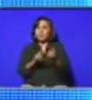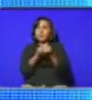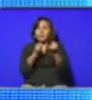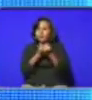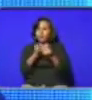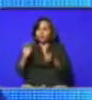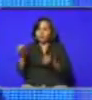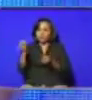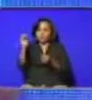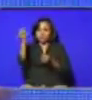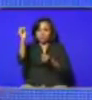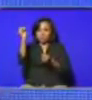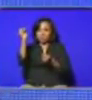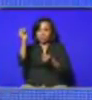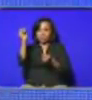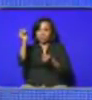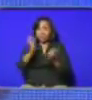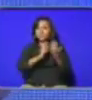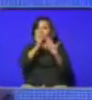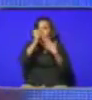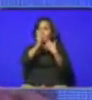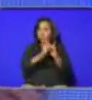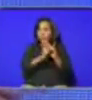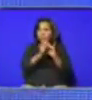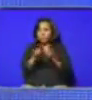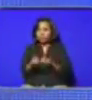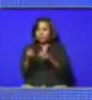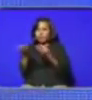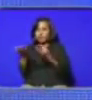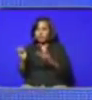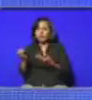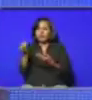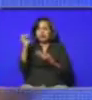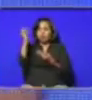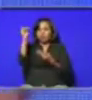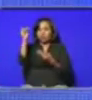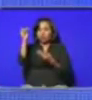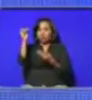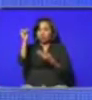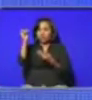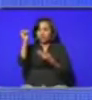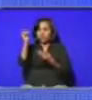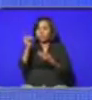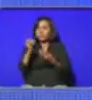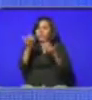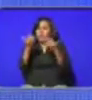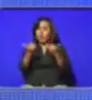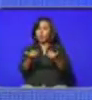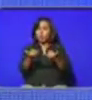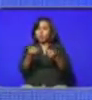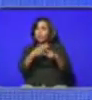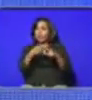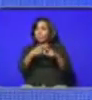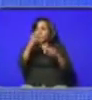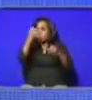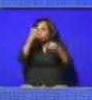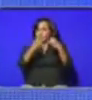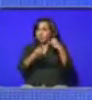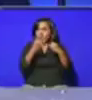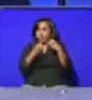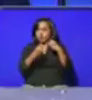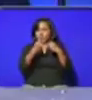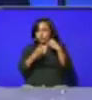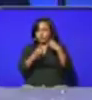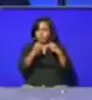un programa para jóvenes, diríamos que ya los que están en décimo grado en la educación